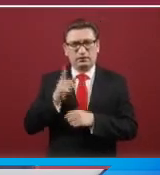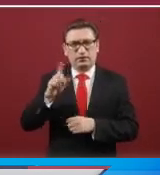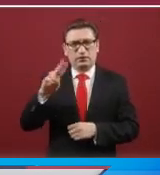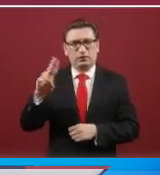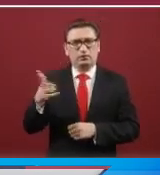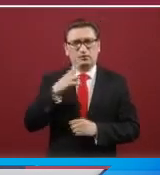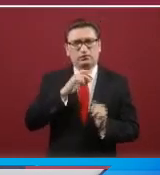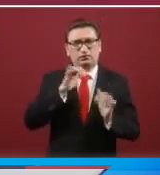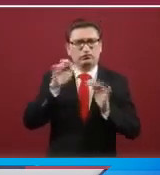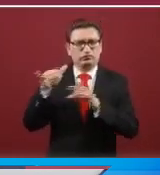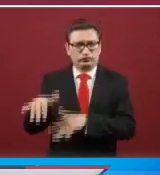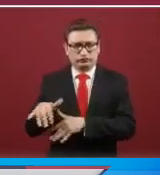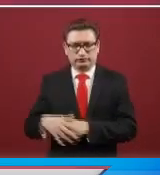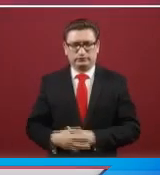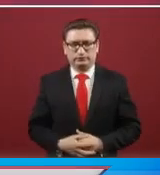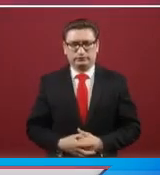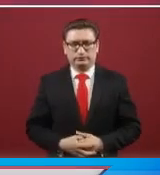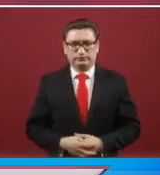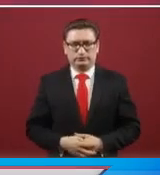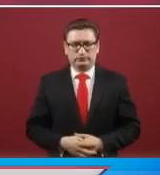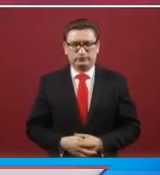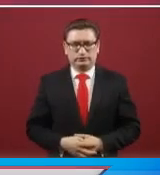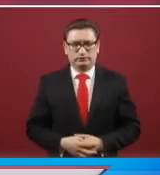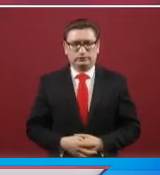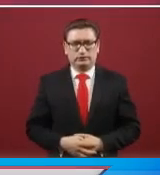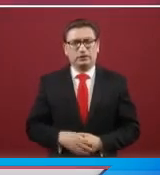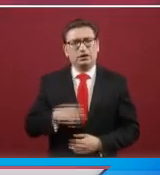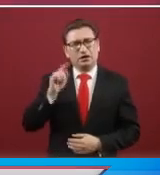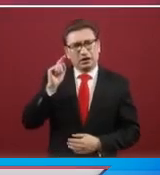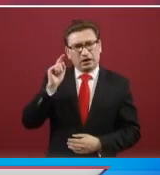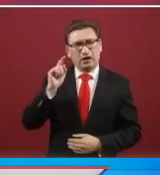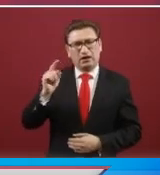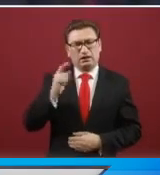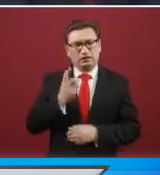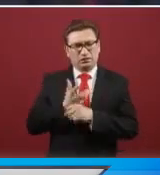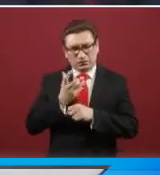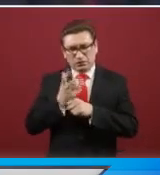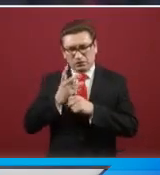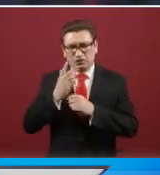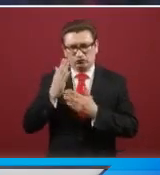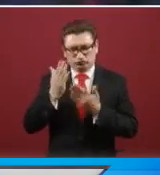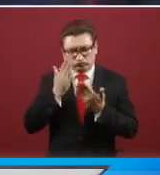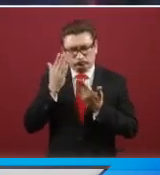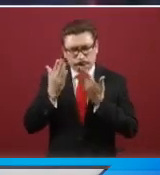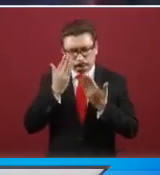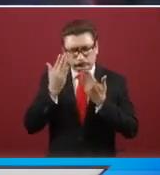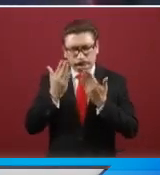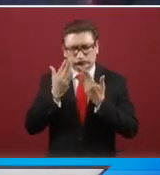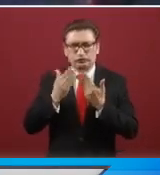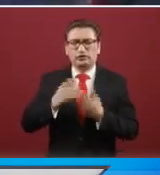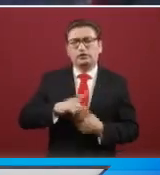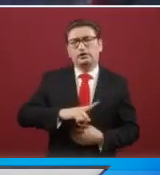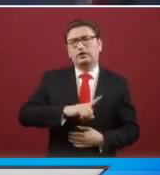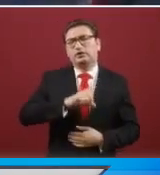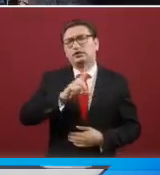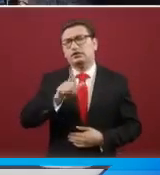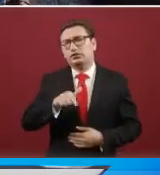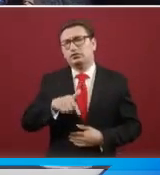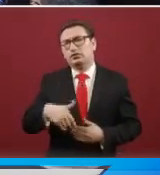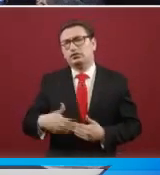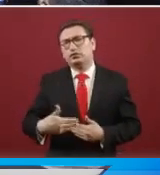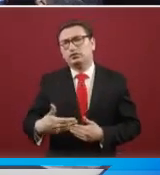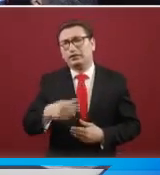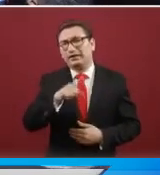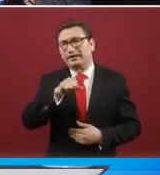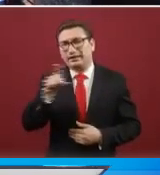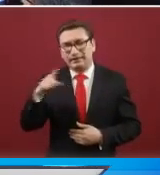territorios de otros países. Recuerda que los Estados Unidos siempre han pensado que México era un país fácil de conquistar porque solo tenían que controlar a un solo